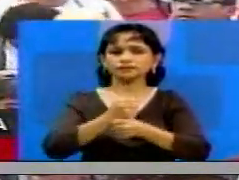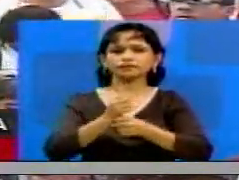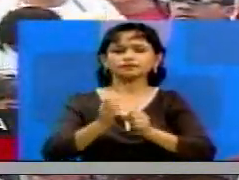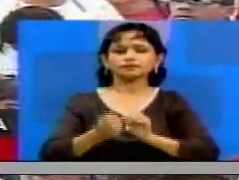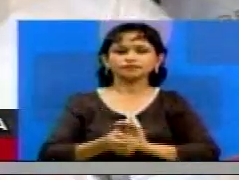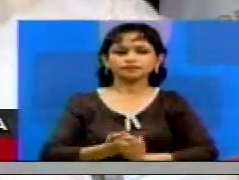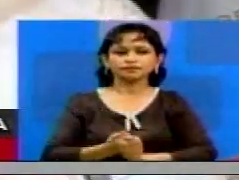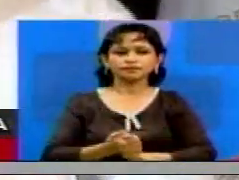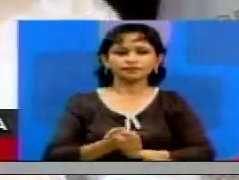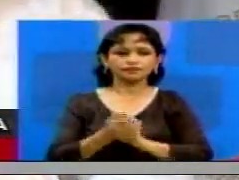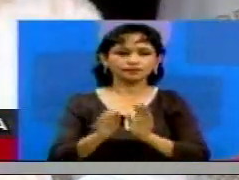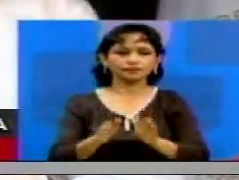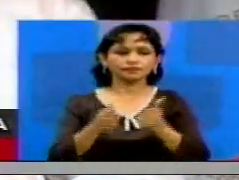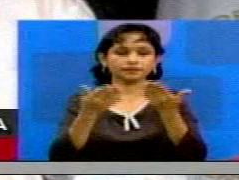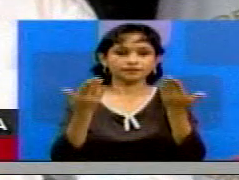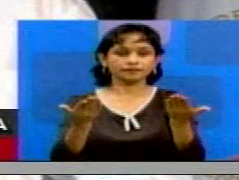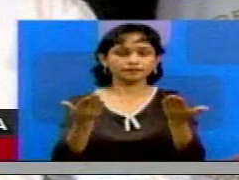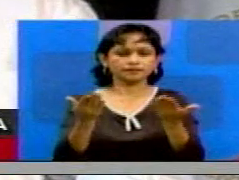que